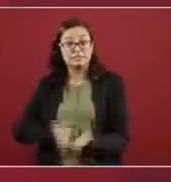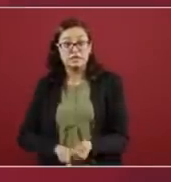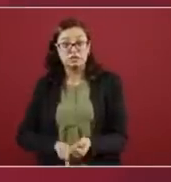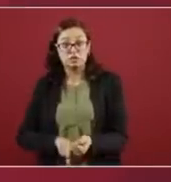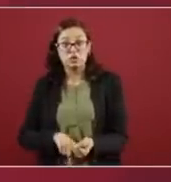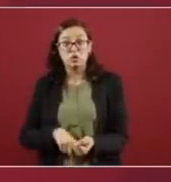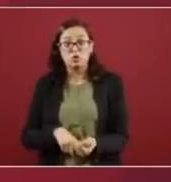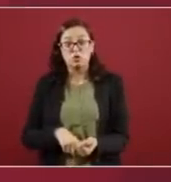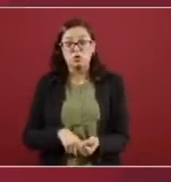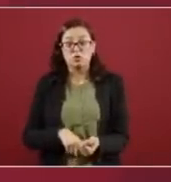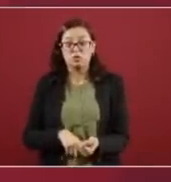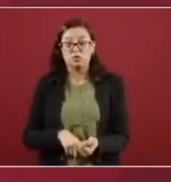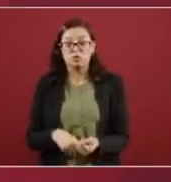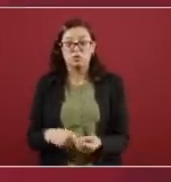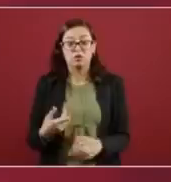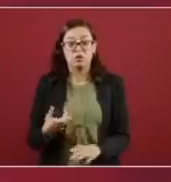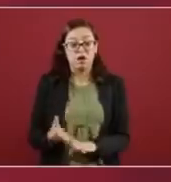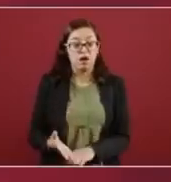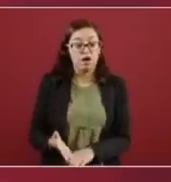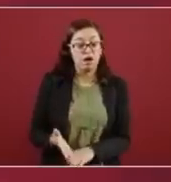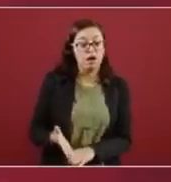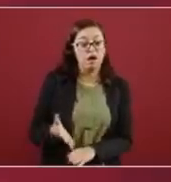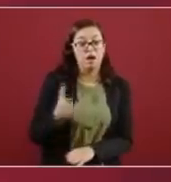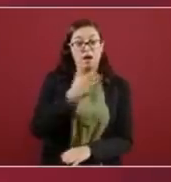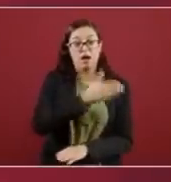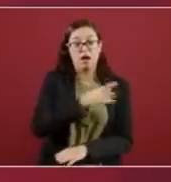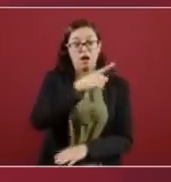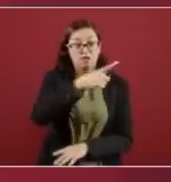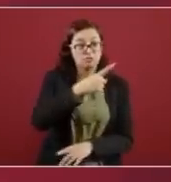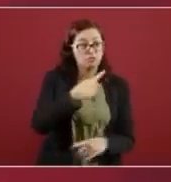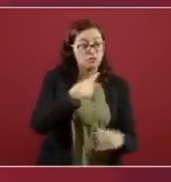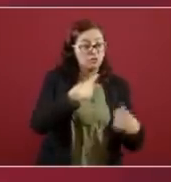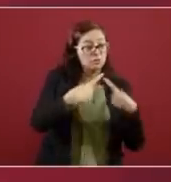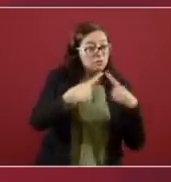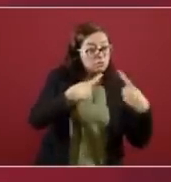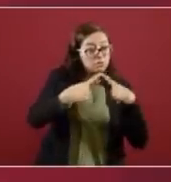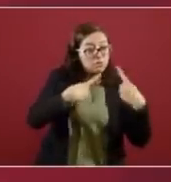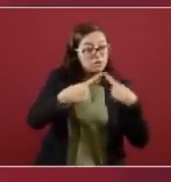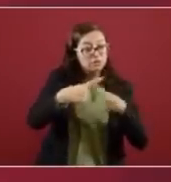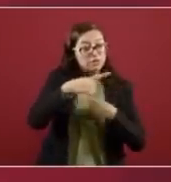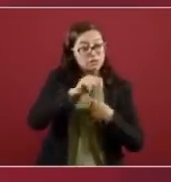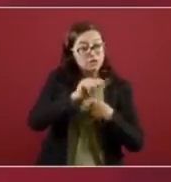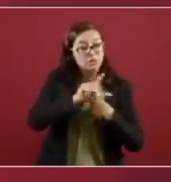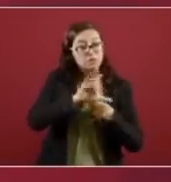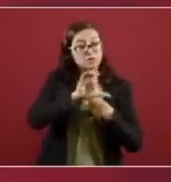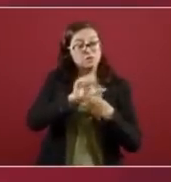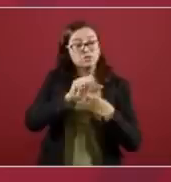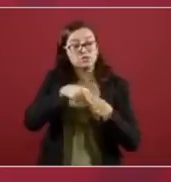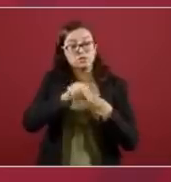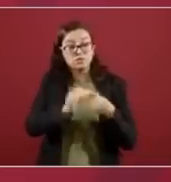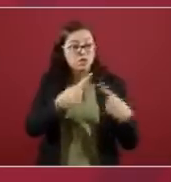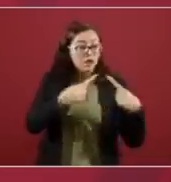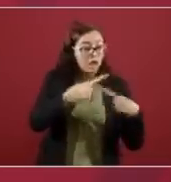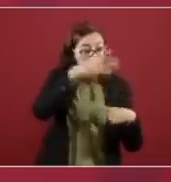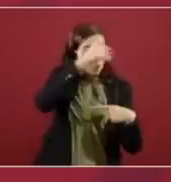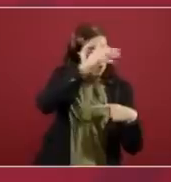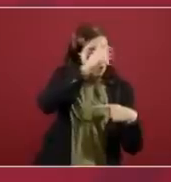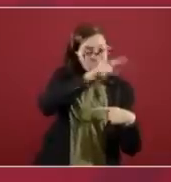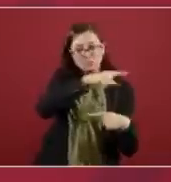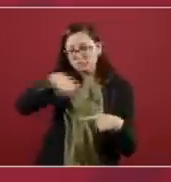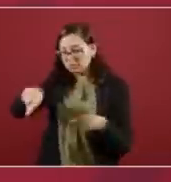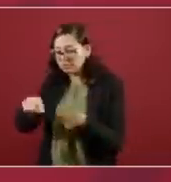qué sé y establecieron en el tratado no